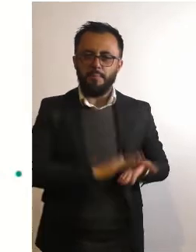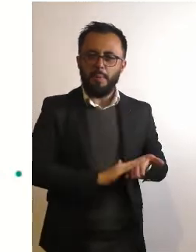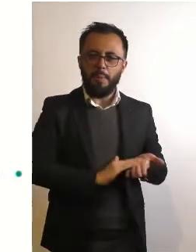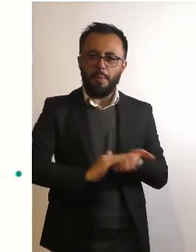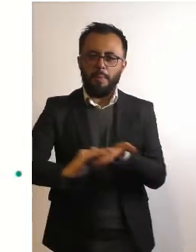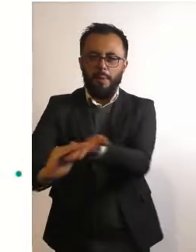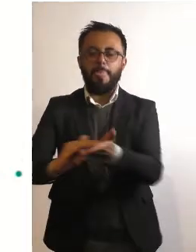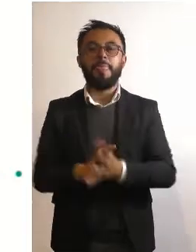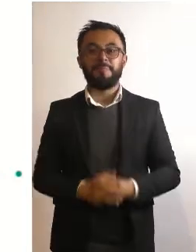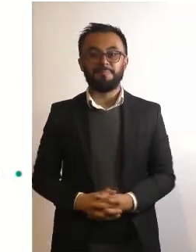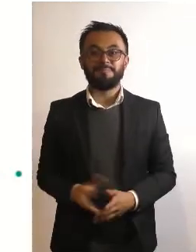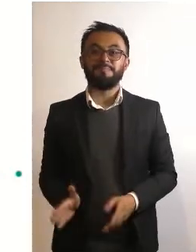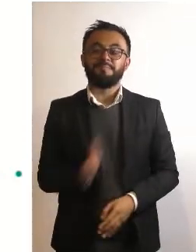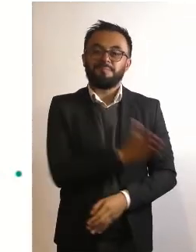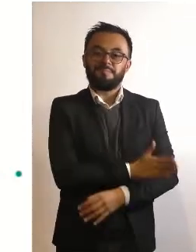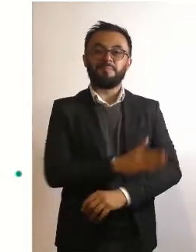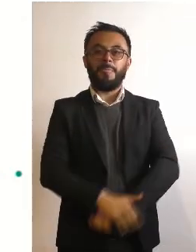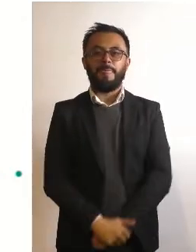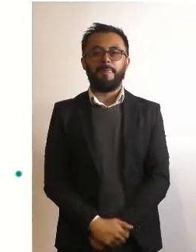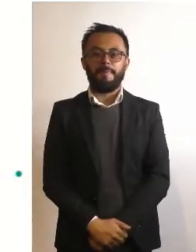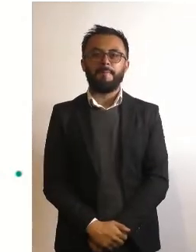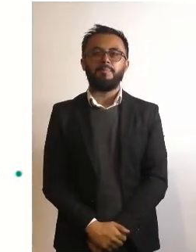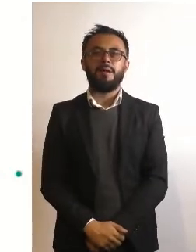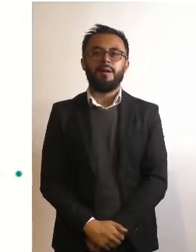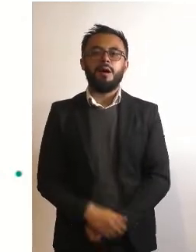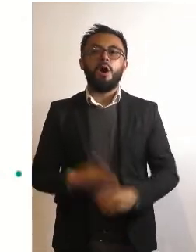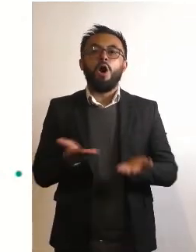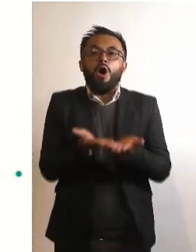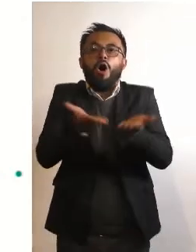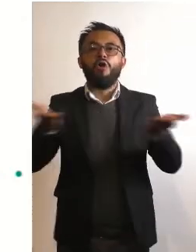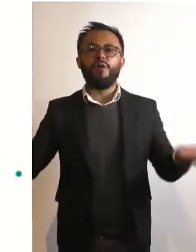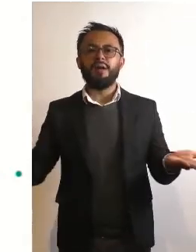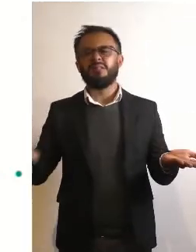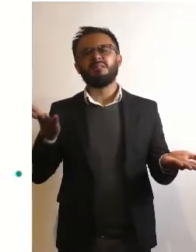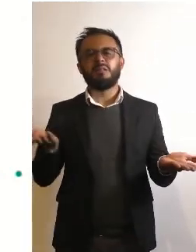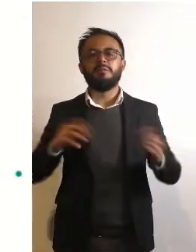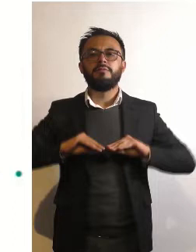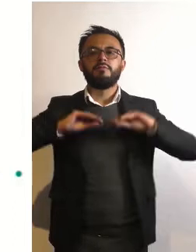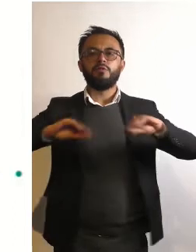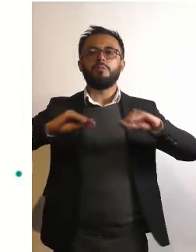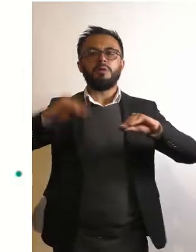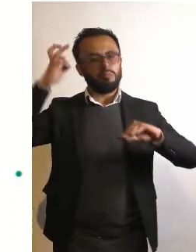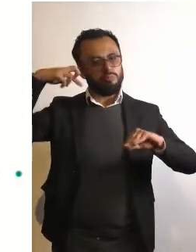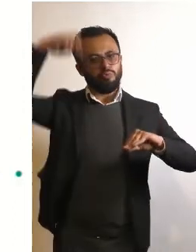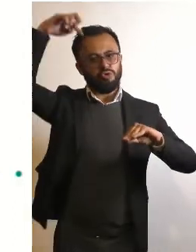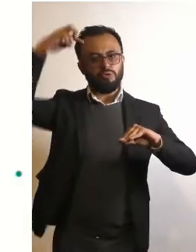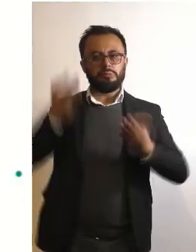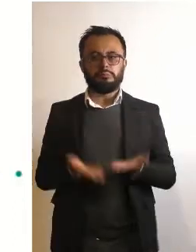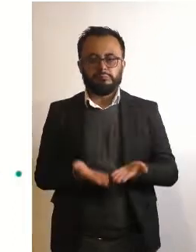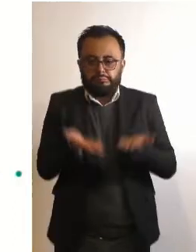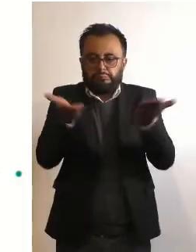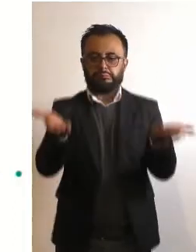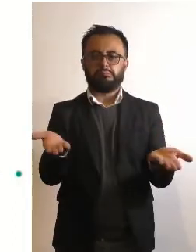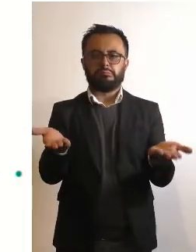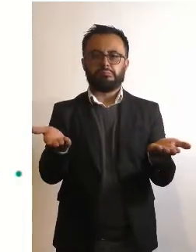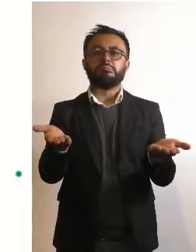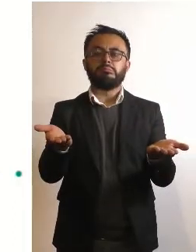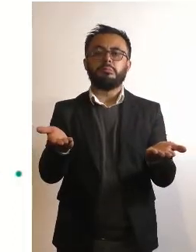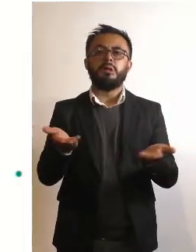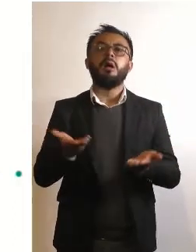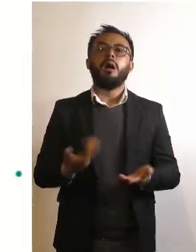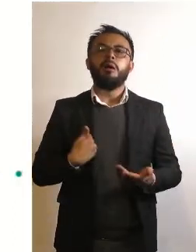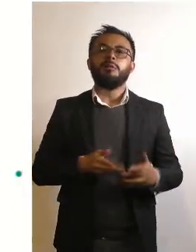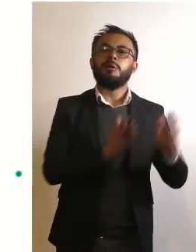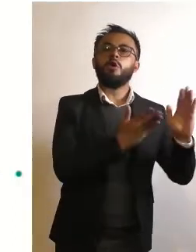Dentro de la oferta de formación profesional, se han generado cursos en temas de